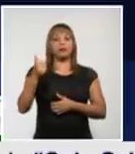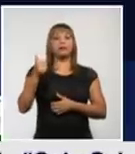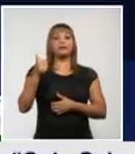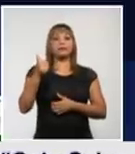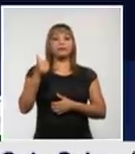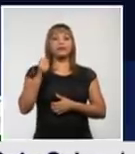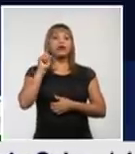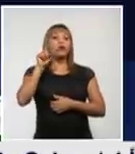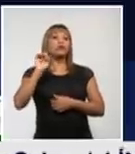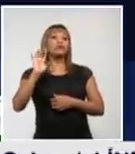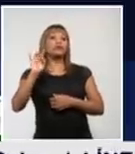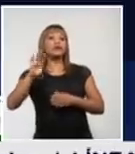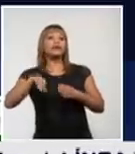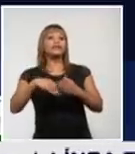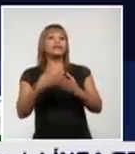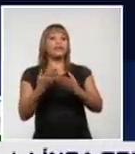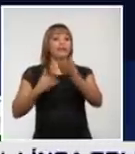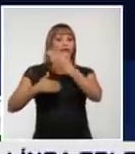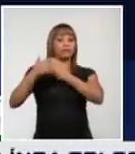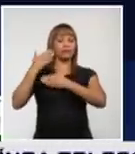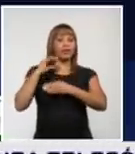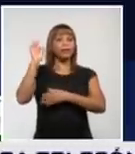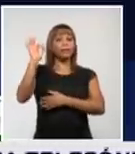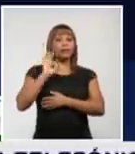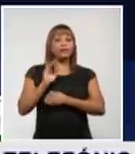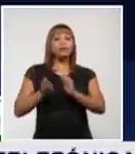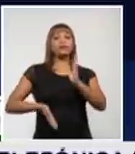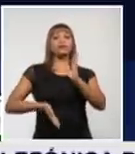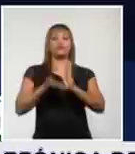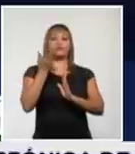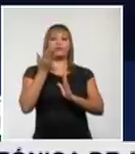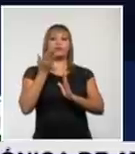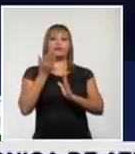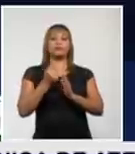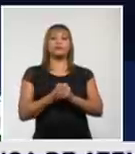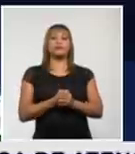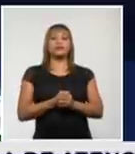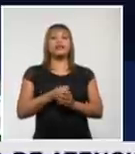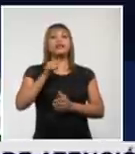últimos 15 días, este porciento es superior. Estamos hablando del